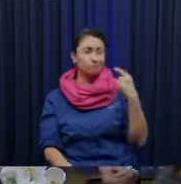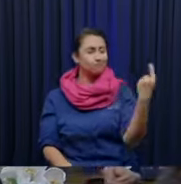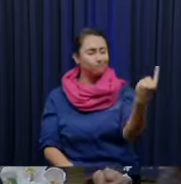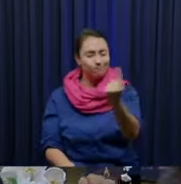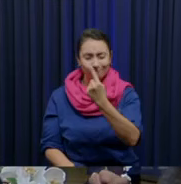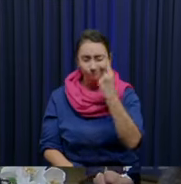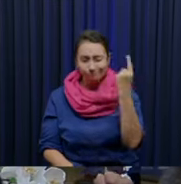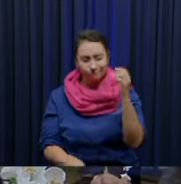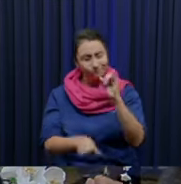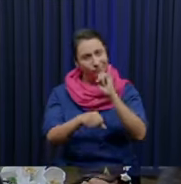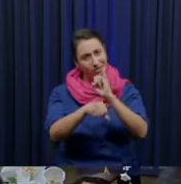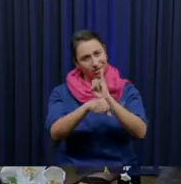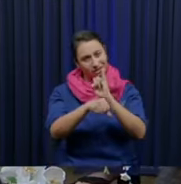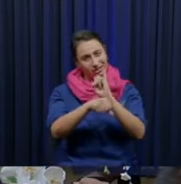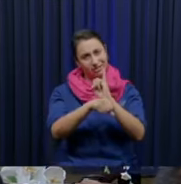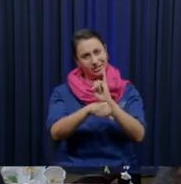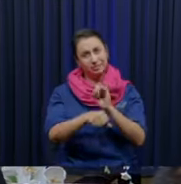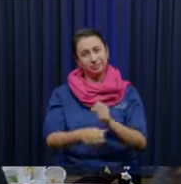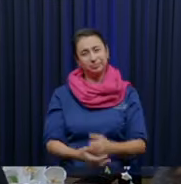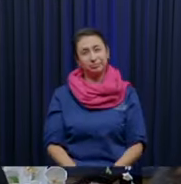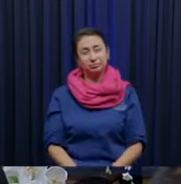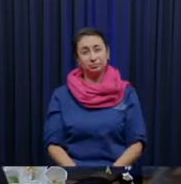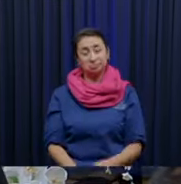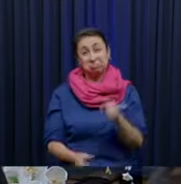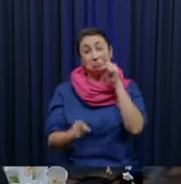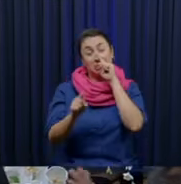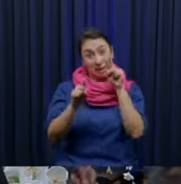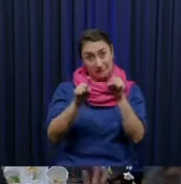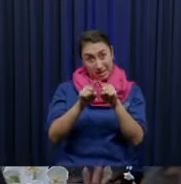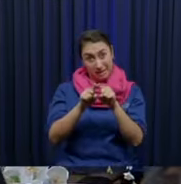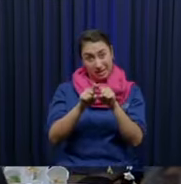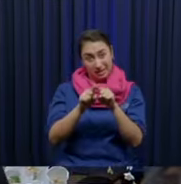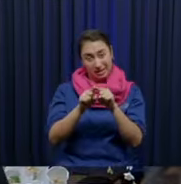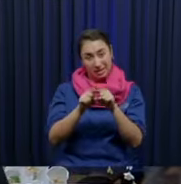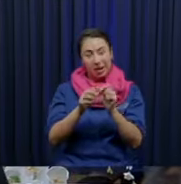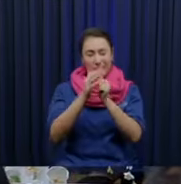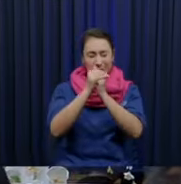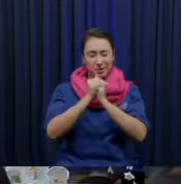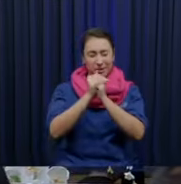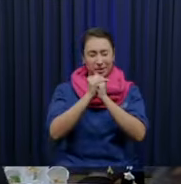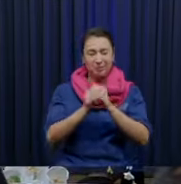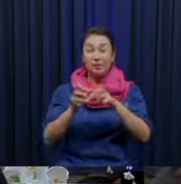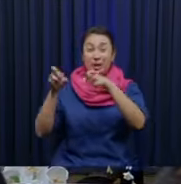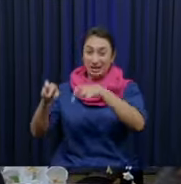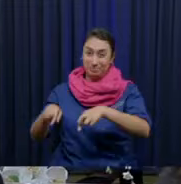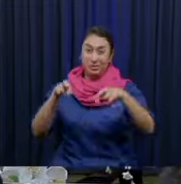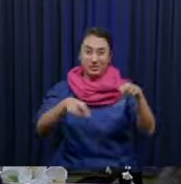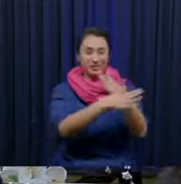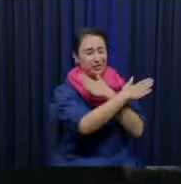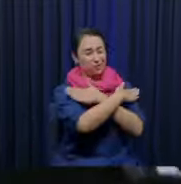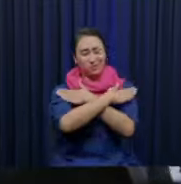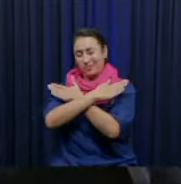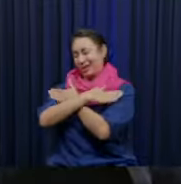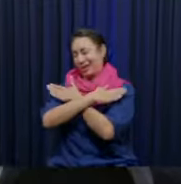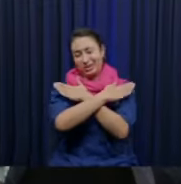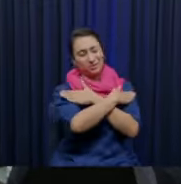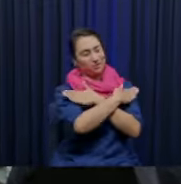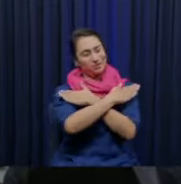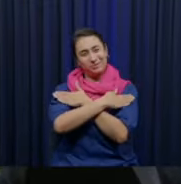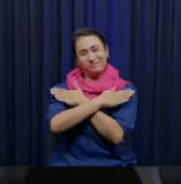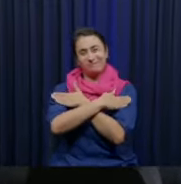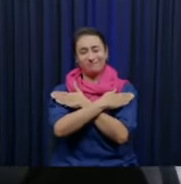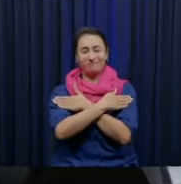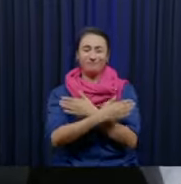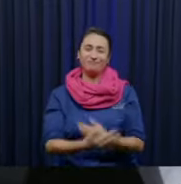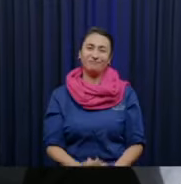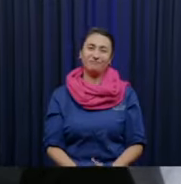pidiendo peticiones de oración por cumpleaños que puedan acercarse aquí a mi lado derecho. Cualquier otra petición especial, pueden